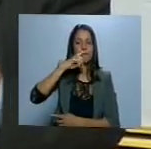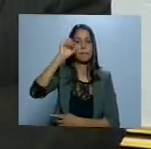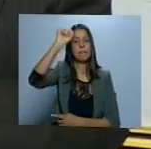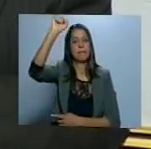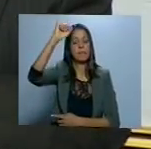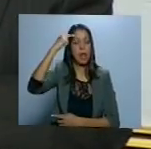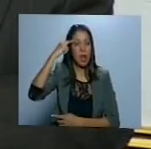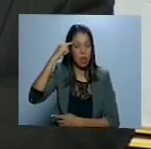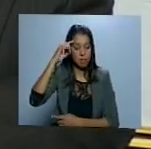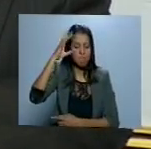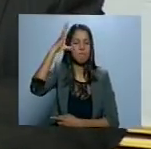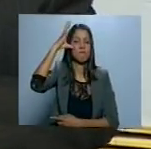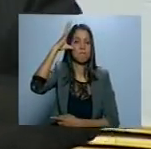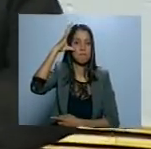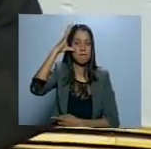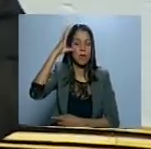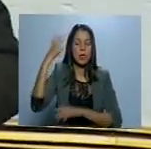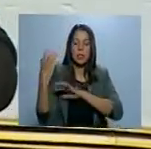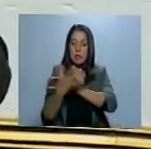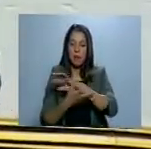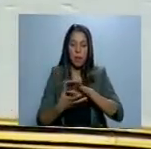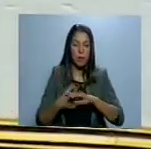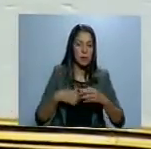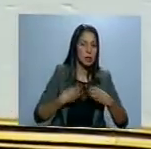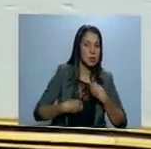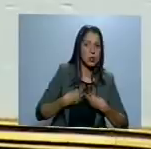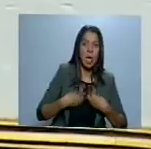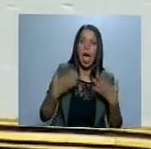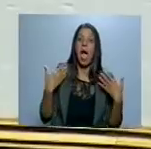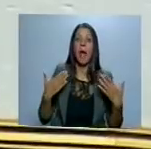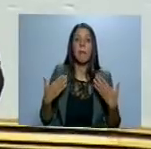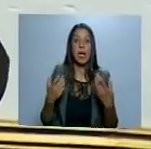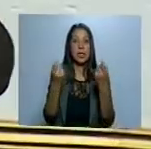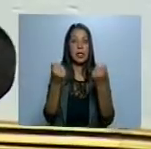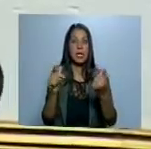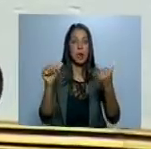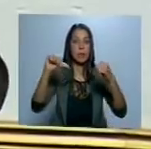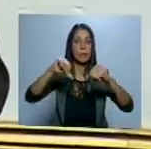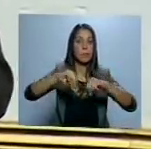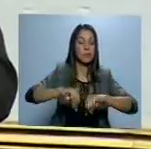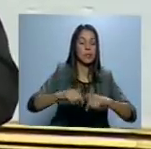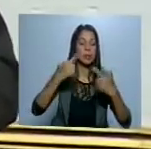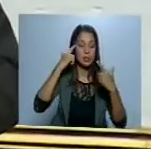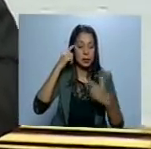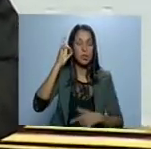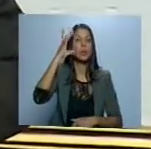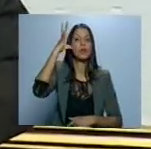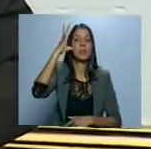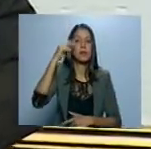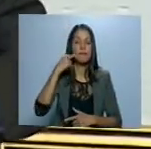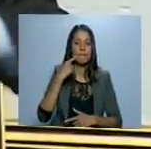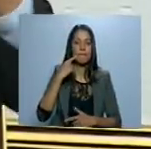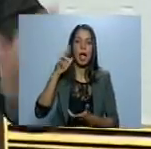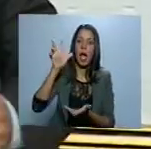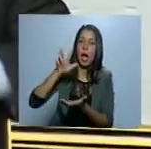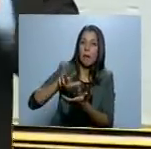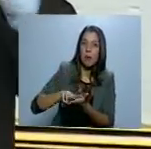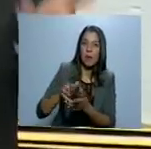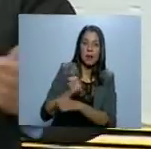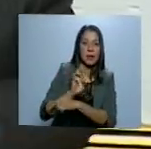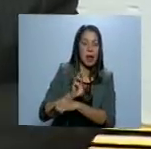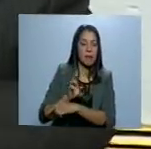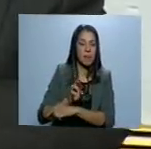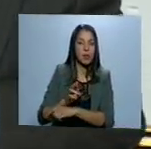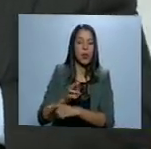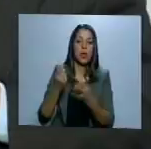el estado de excepción y emergencia económica, la aprobación o la facultad